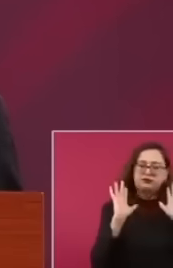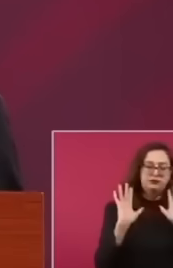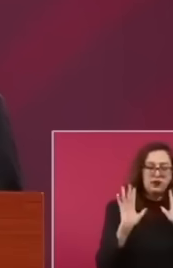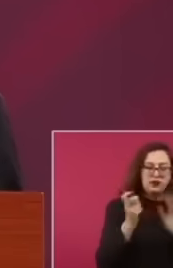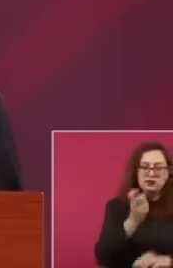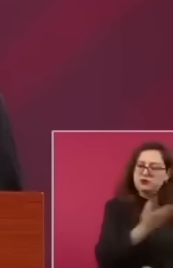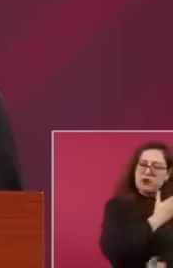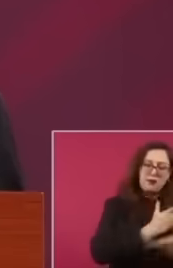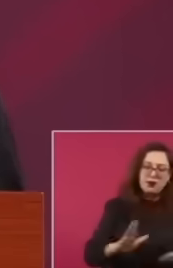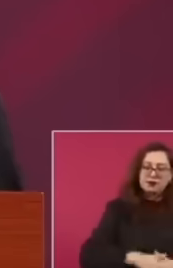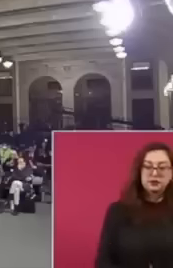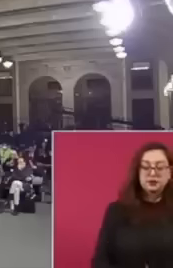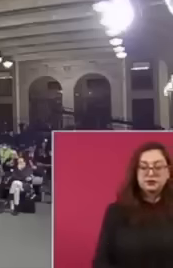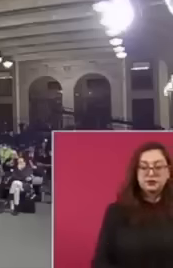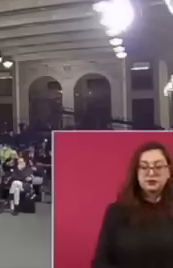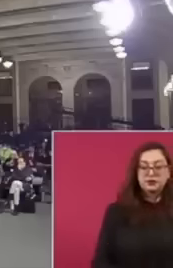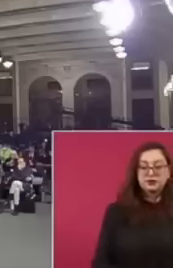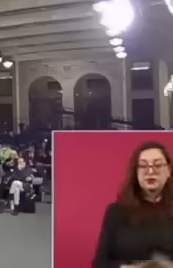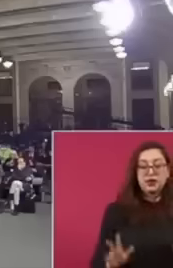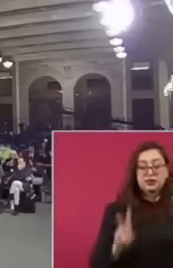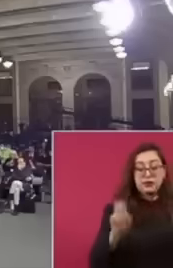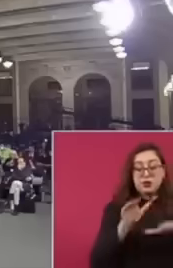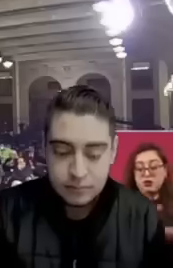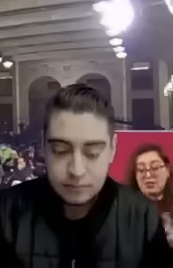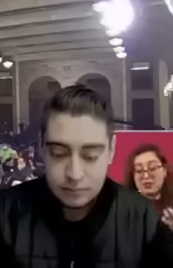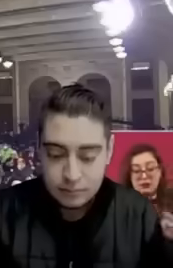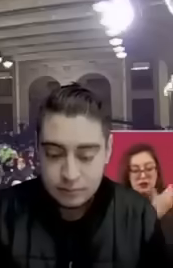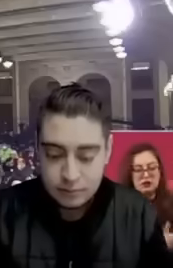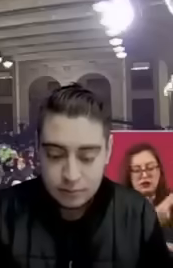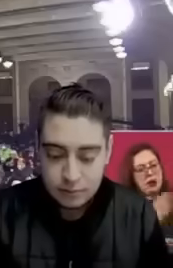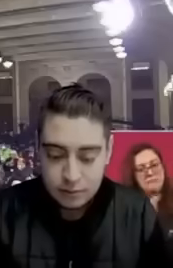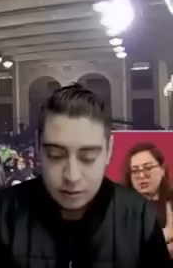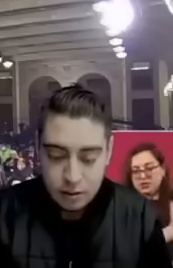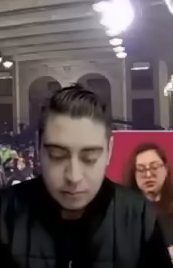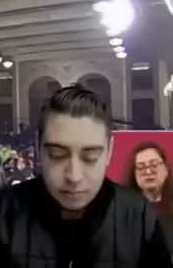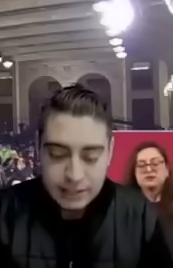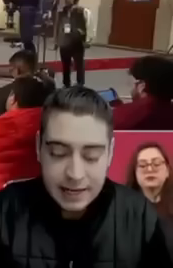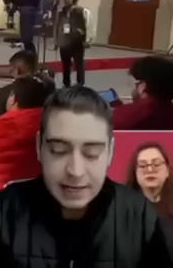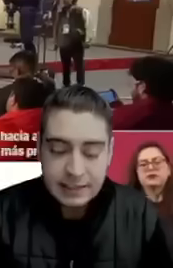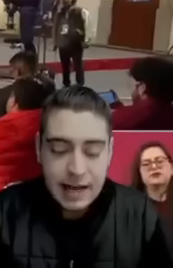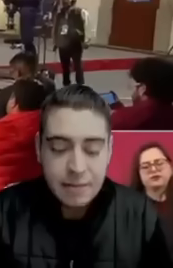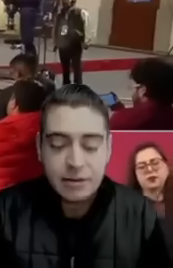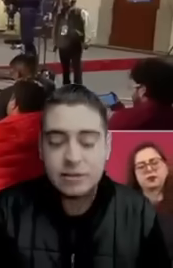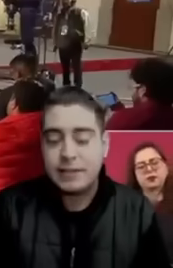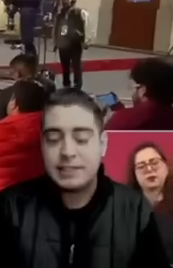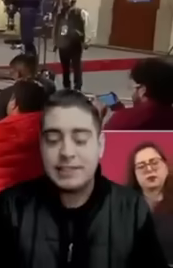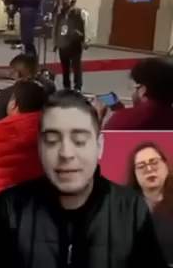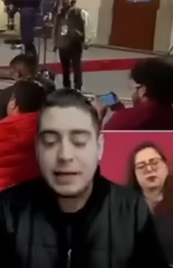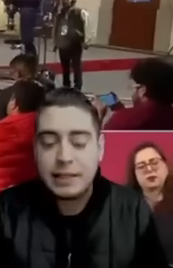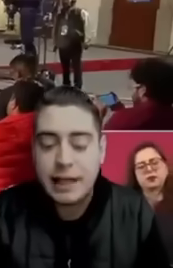exteriores, este juicio al que hago y lo menciono. Bien, presidente. En un segundo tema. Pues ahí está,